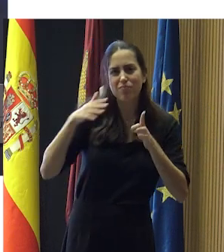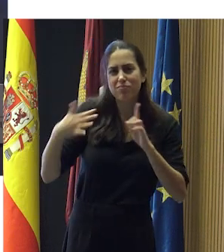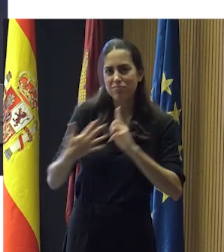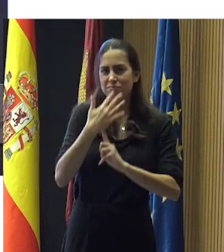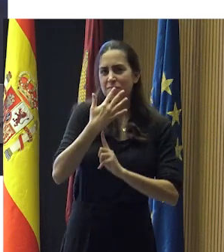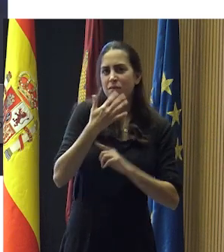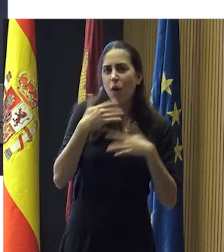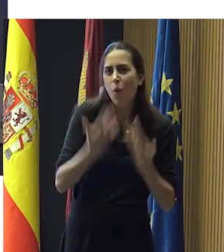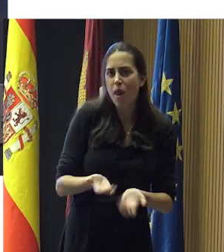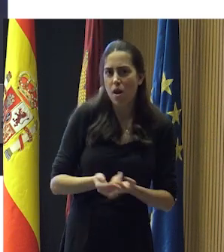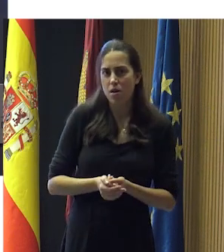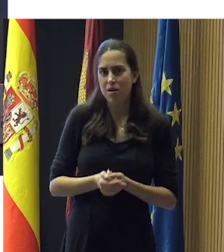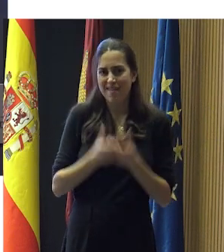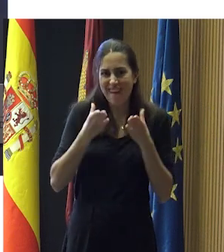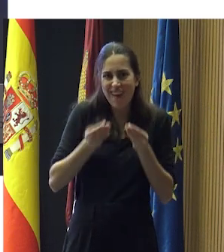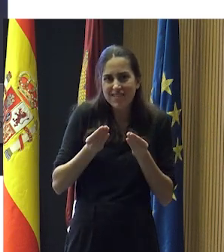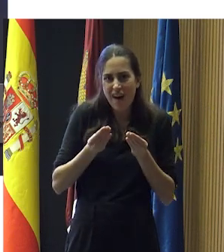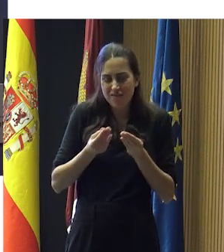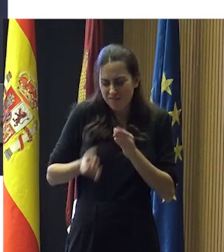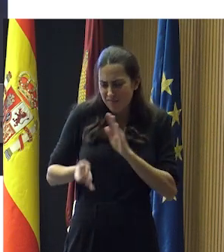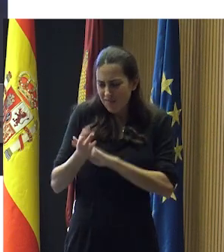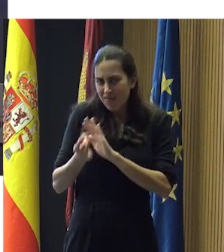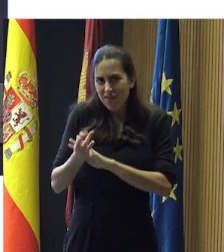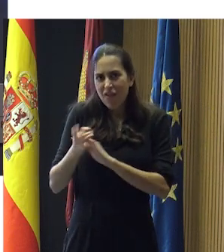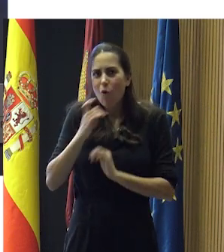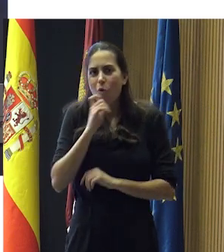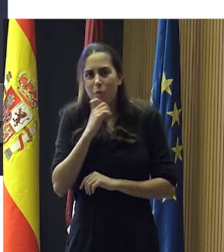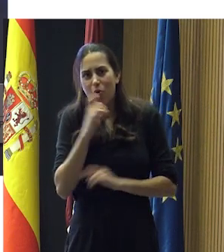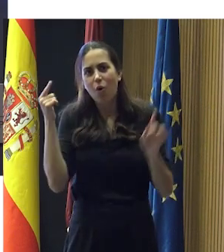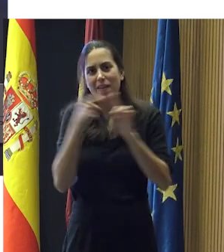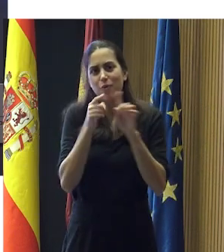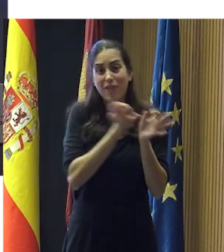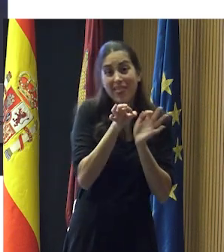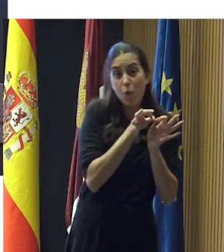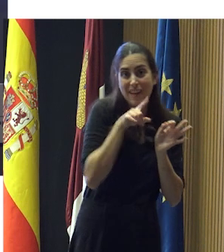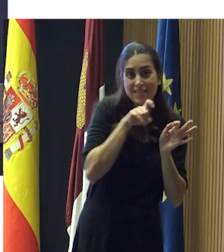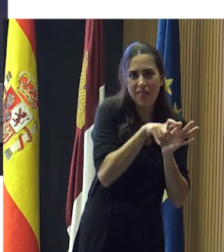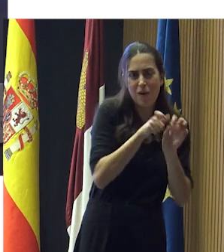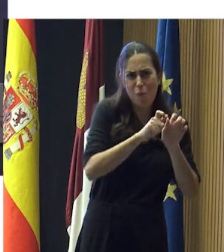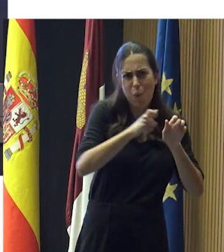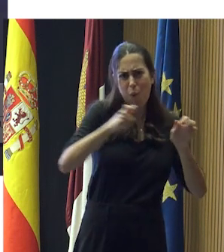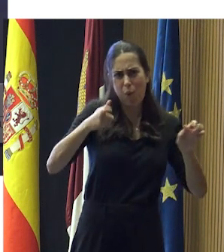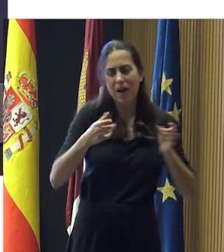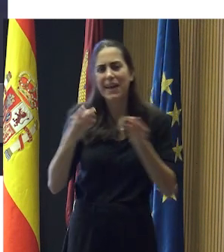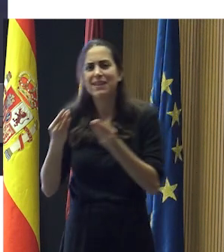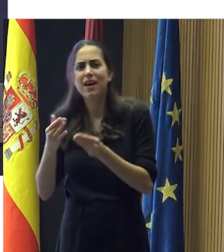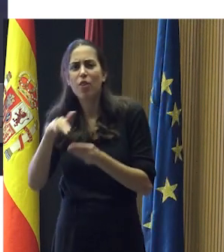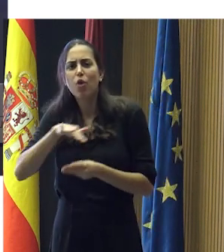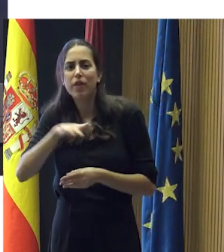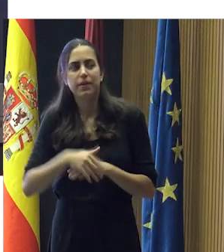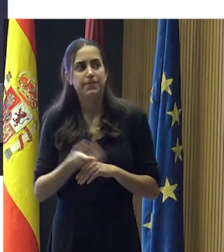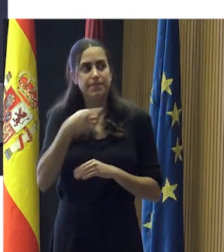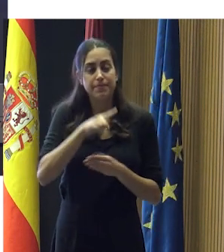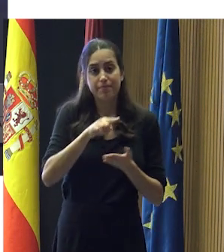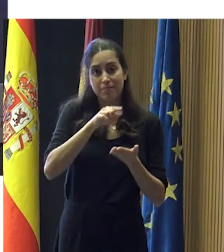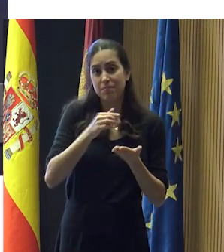están secretando esta grasa para favorecer el crecimiento de las células tumorales. Lo que hacemos es poner esta grasa en placas de